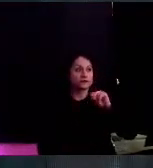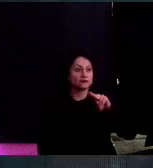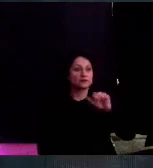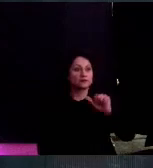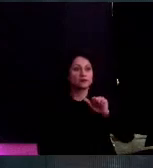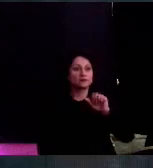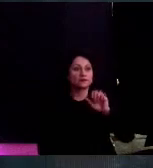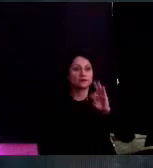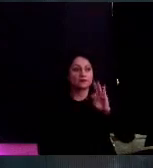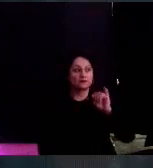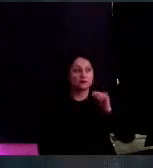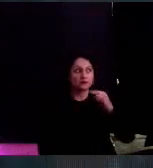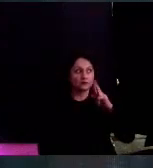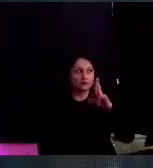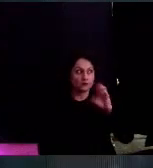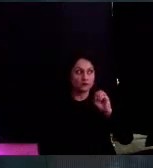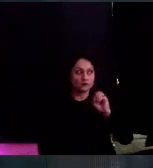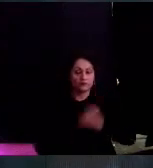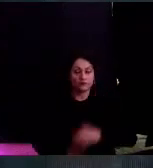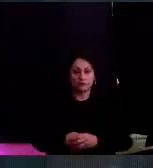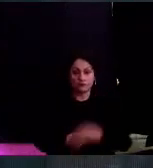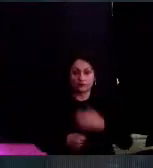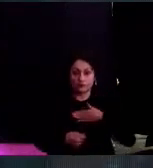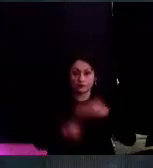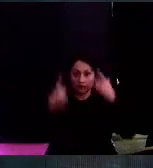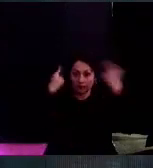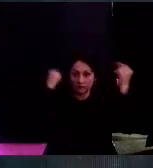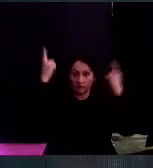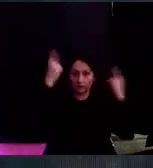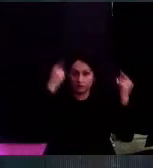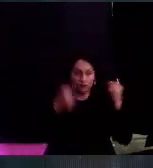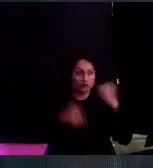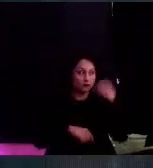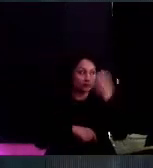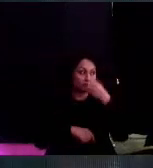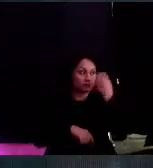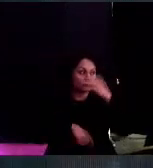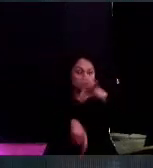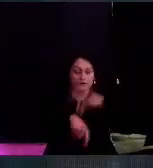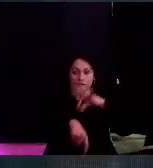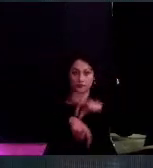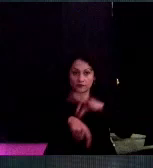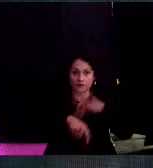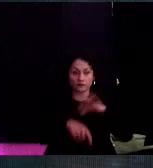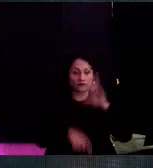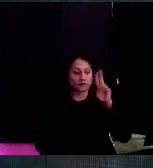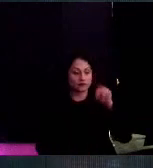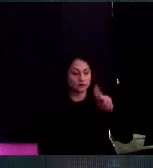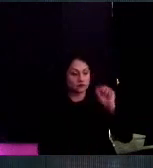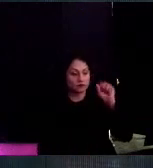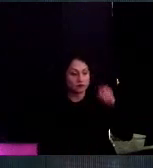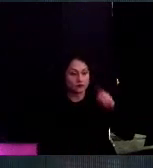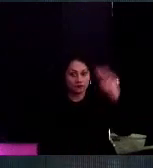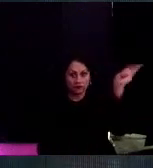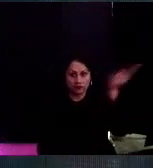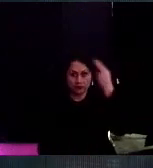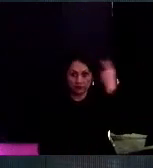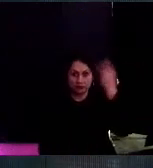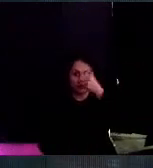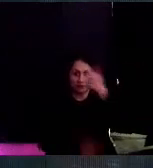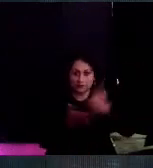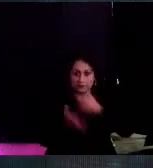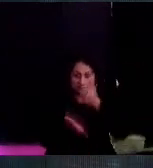Becerril. Egresada de la Facultad de Medicina de la Universidad Nacional Autónoma de México, en